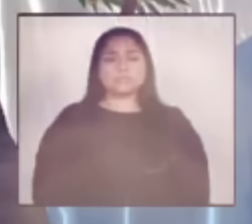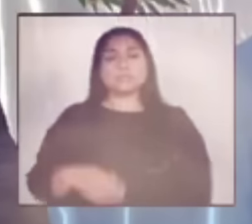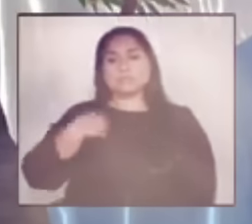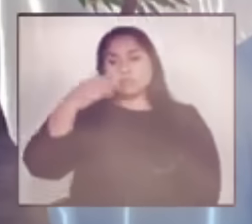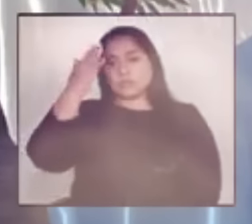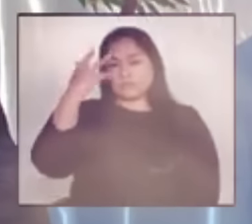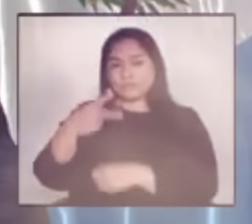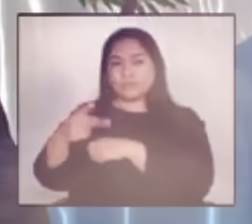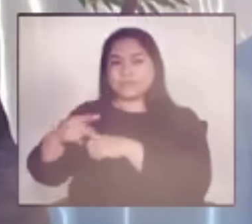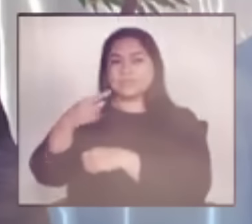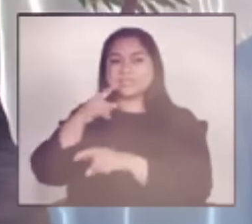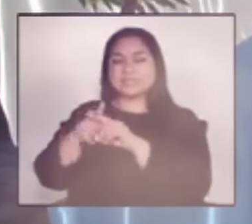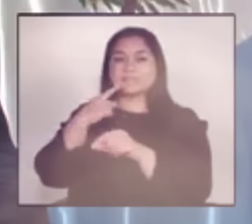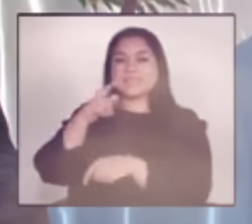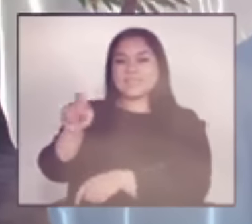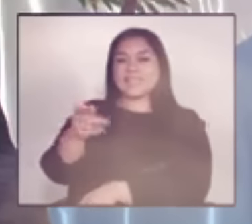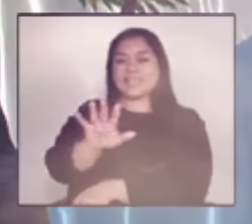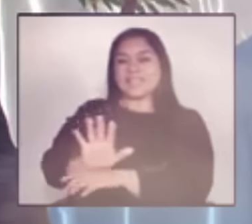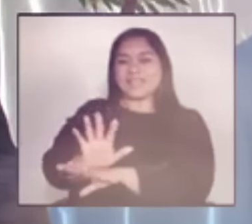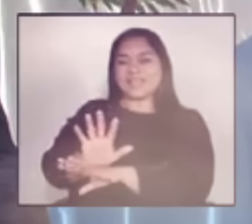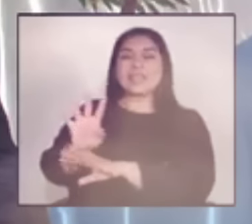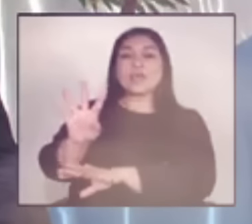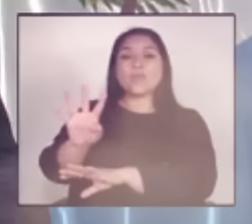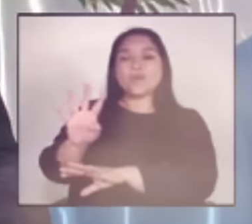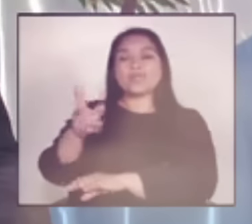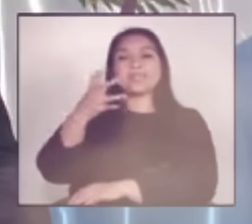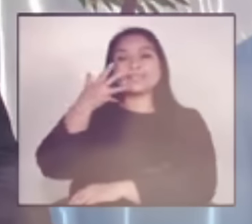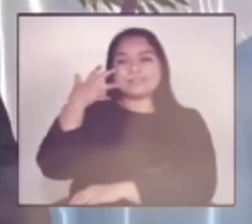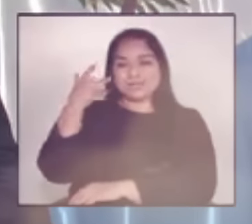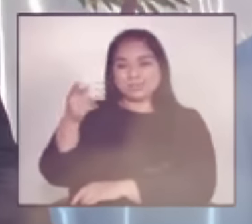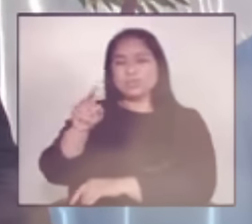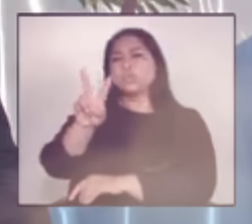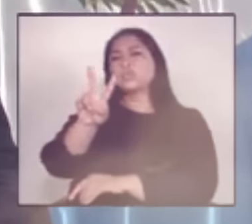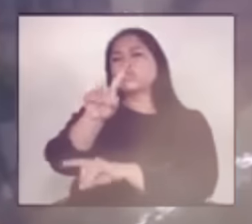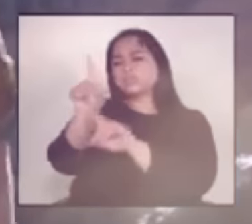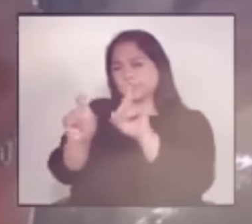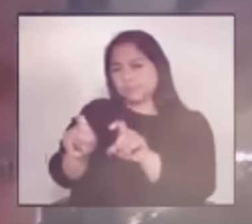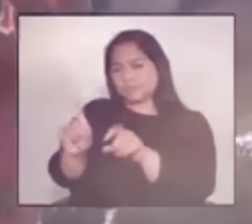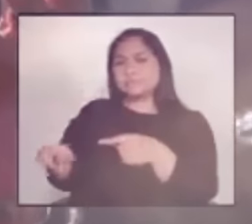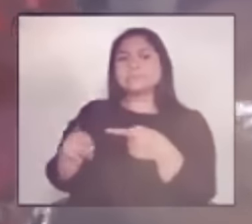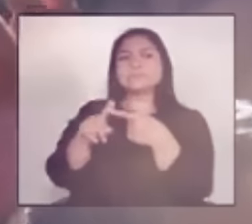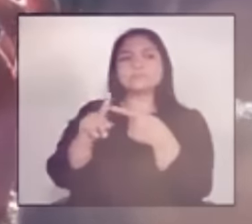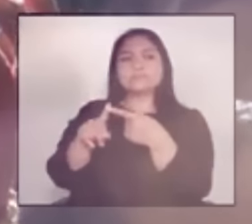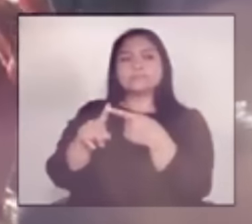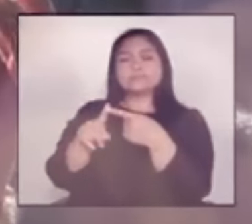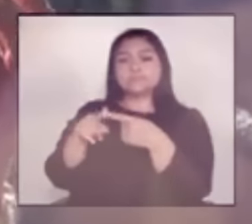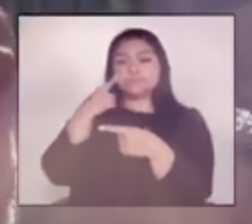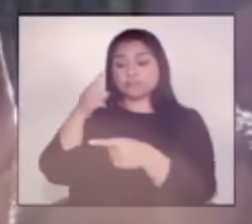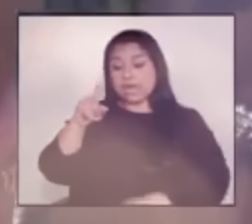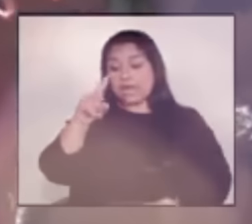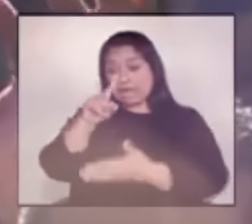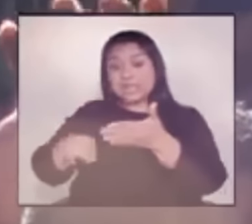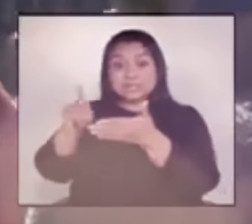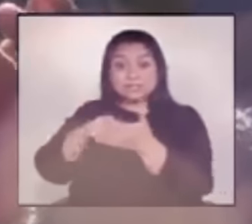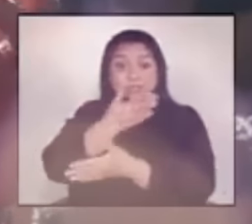Mundo Noticias y Canal 4 de San Pedro, Zacatepeque, San Marcos. Dos preguntas. Una, la elección de gobernadores